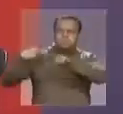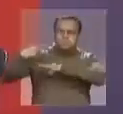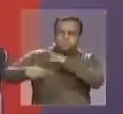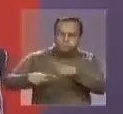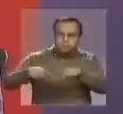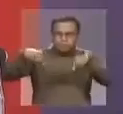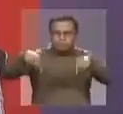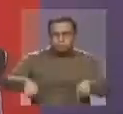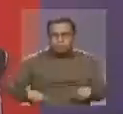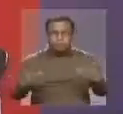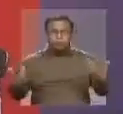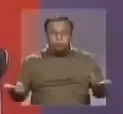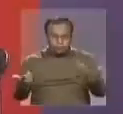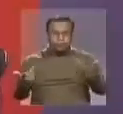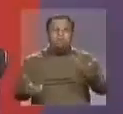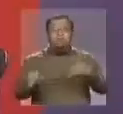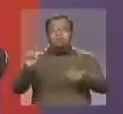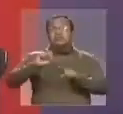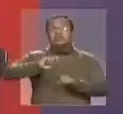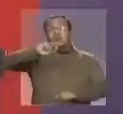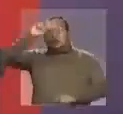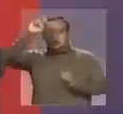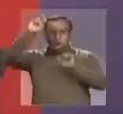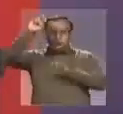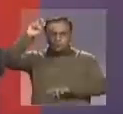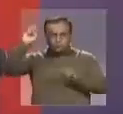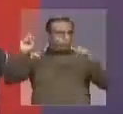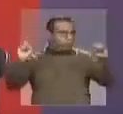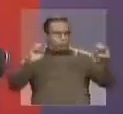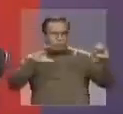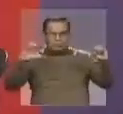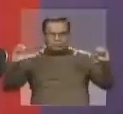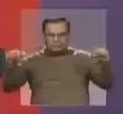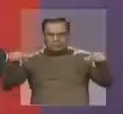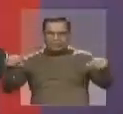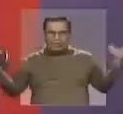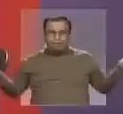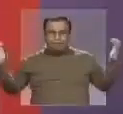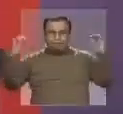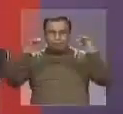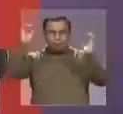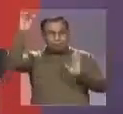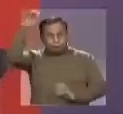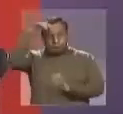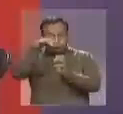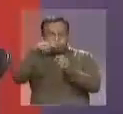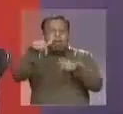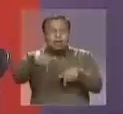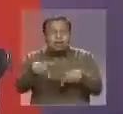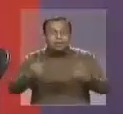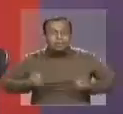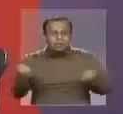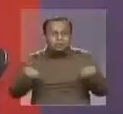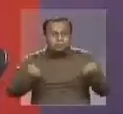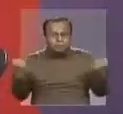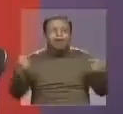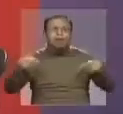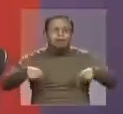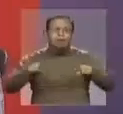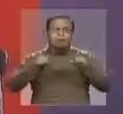que están en las periferias del país. Es así como encuentran aquí en Bogotá esa oportunidad